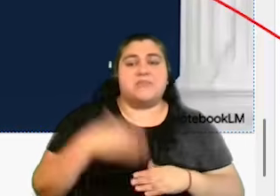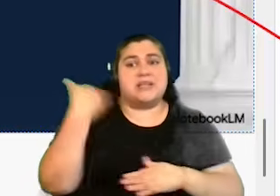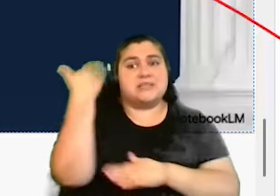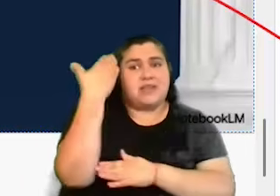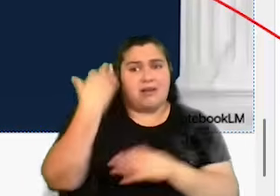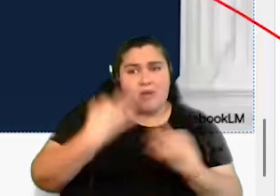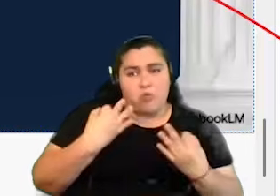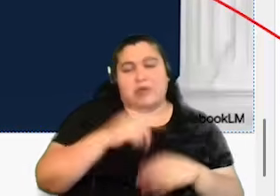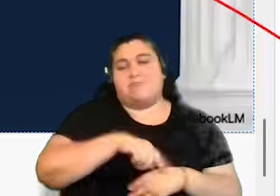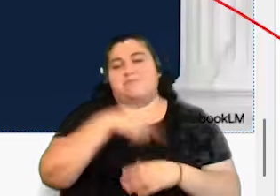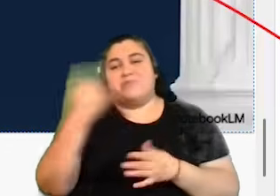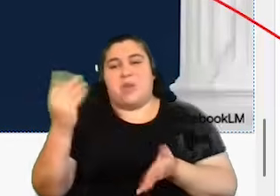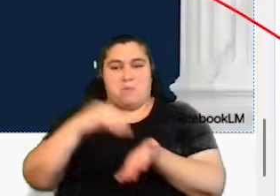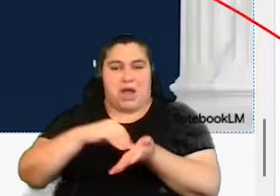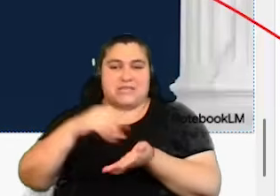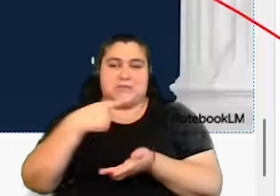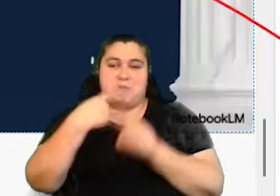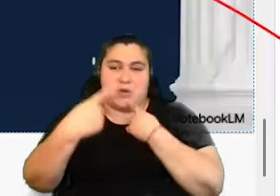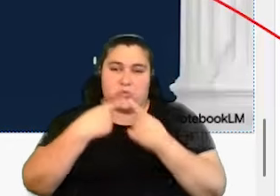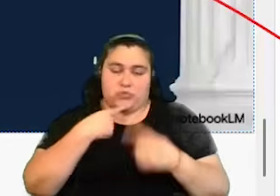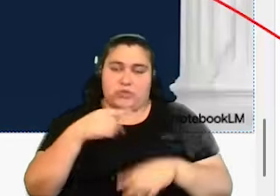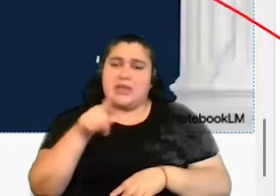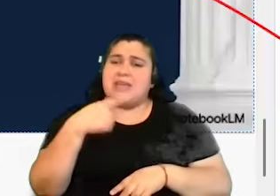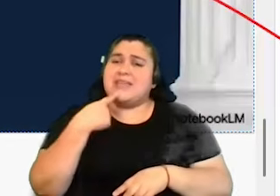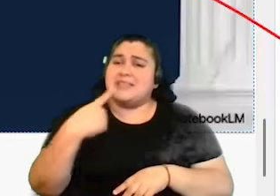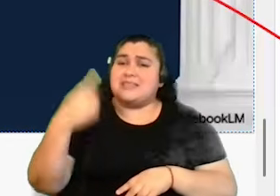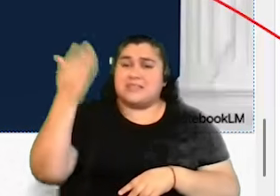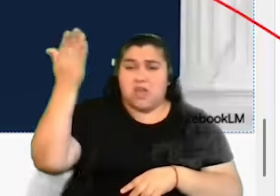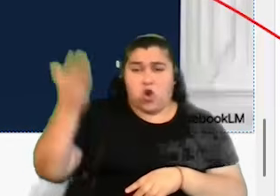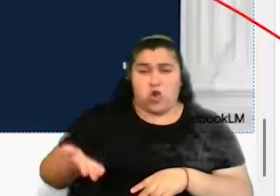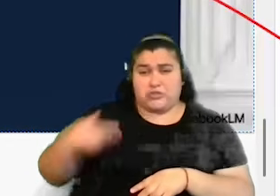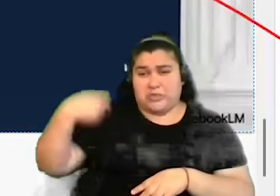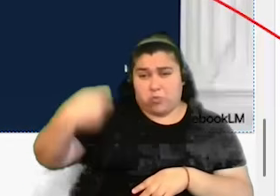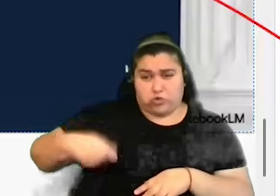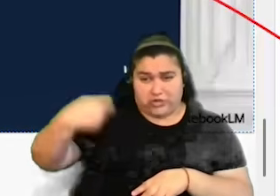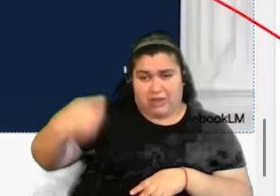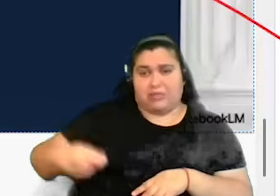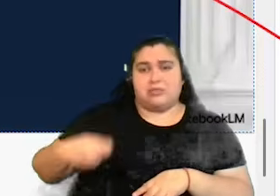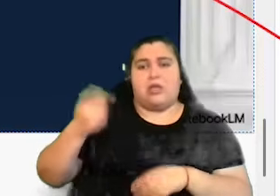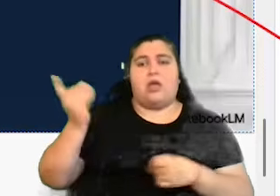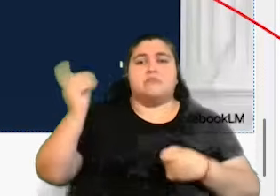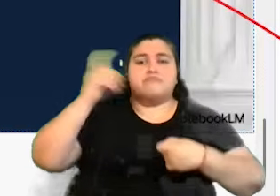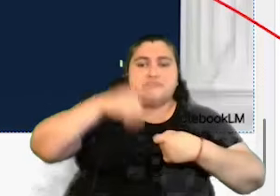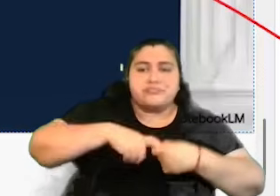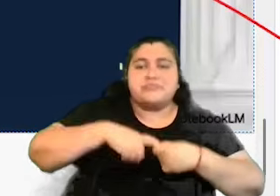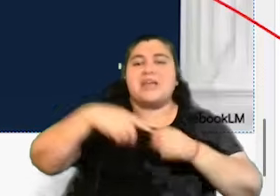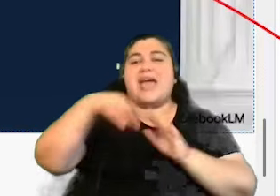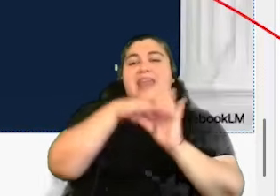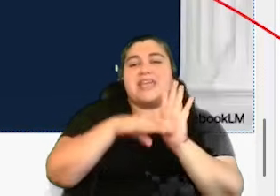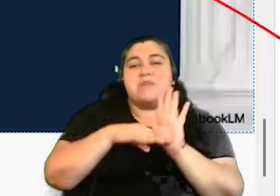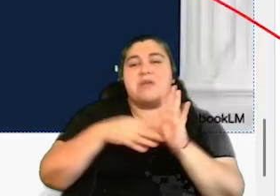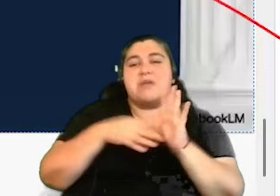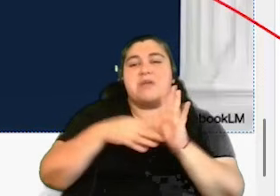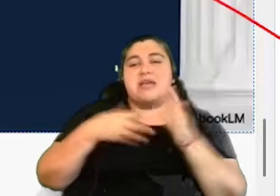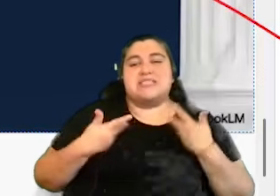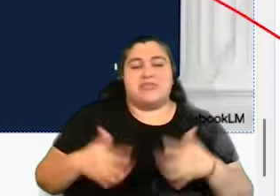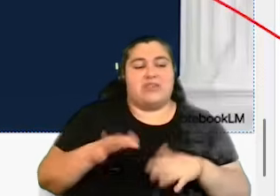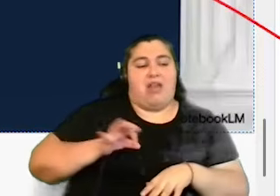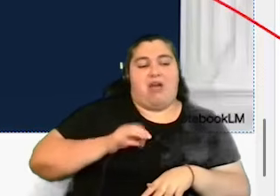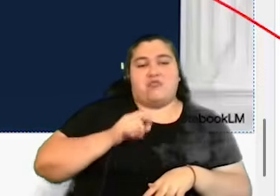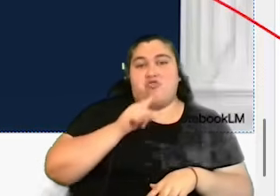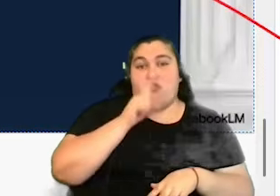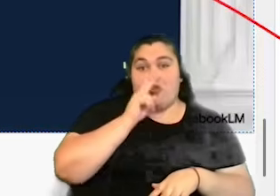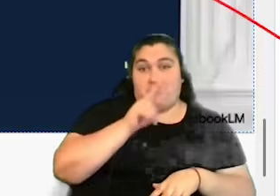con otra. Gracias. Si un contribuyente opta por el régimen simplificado, por ejemplo en el 2025, y